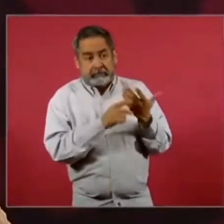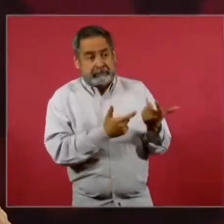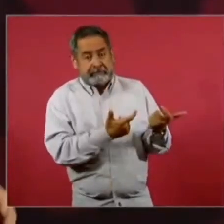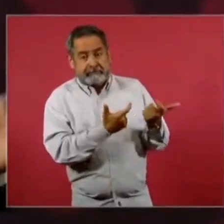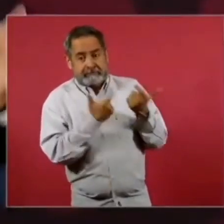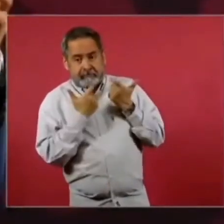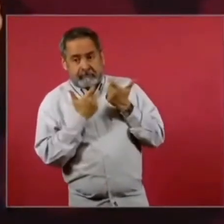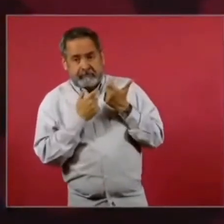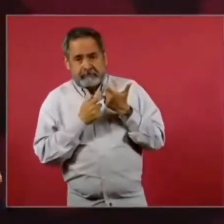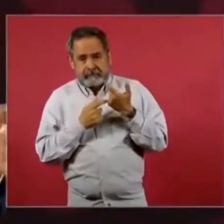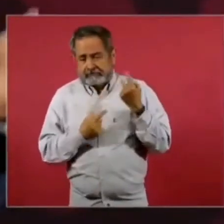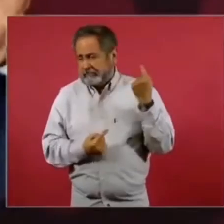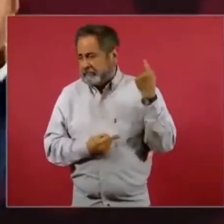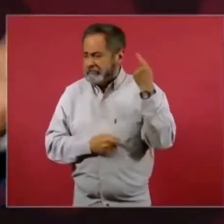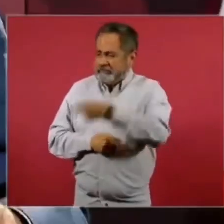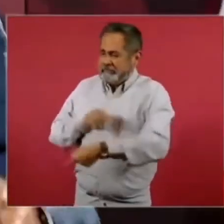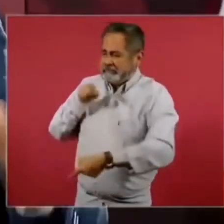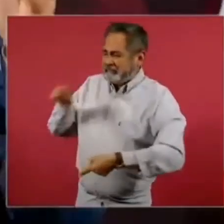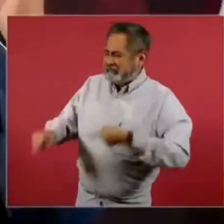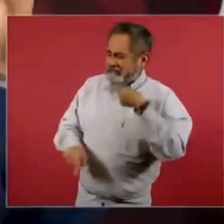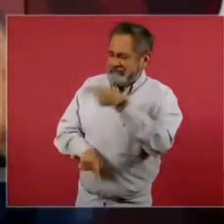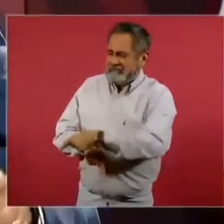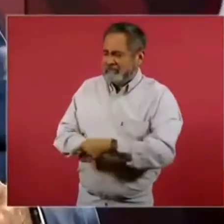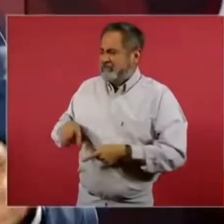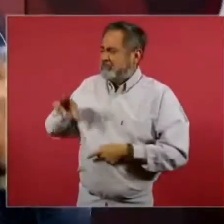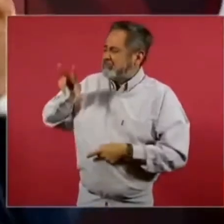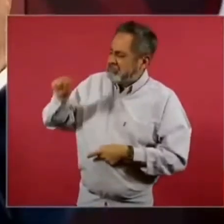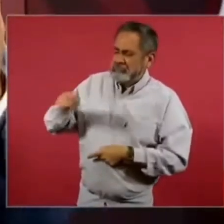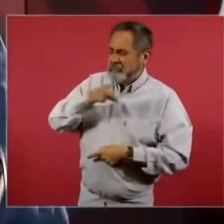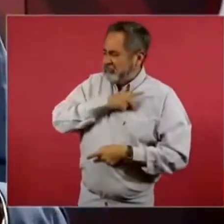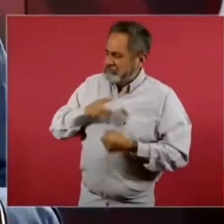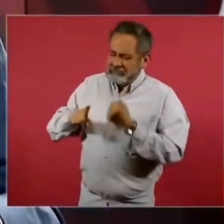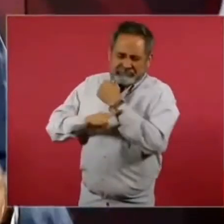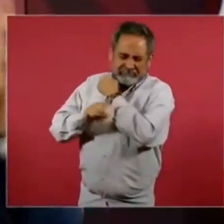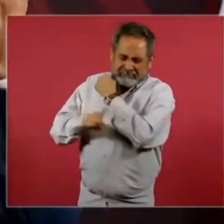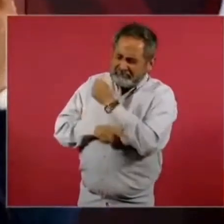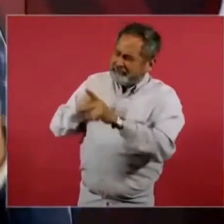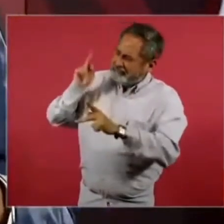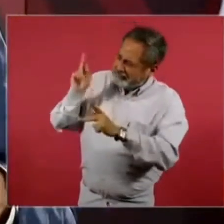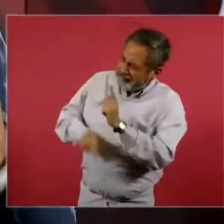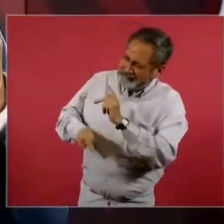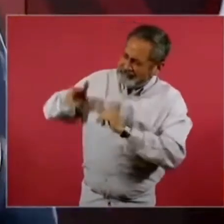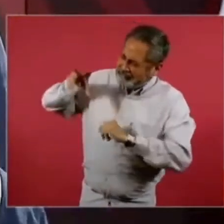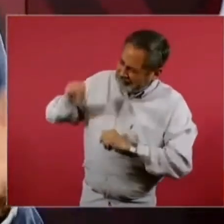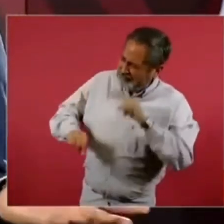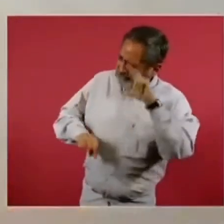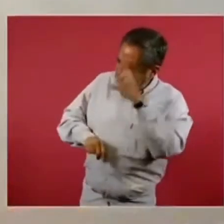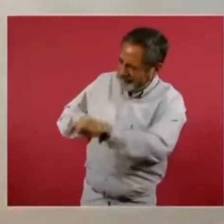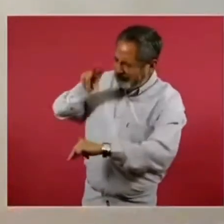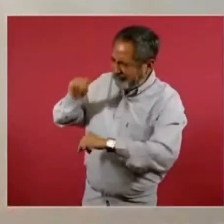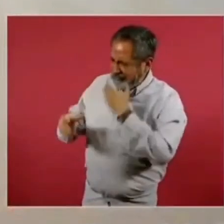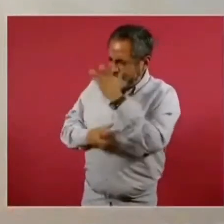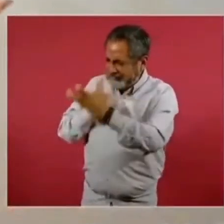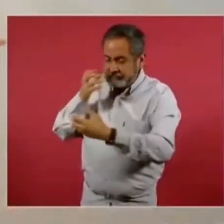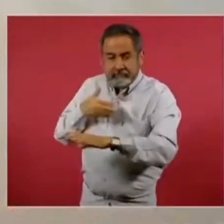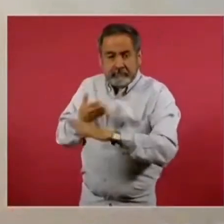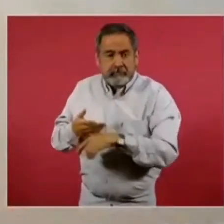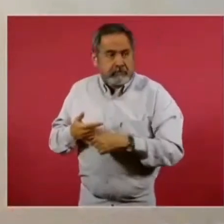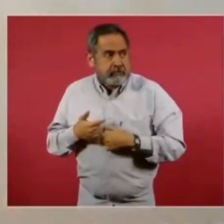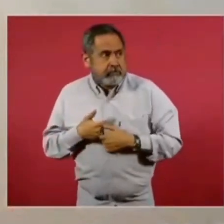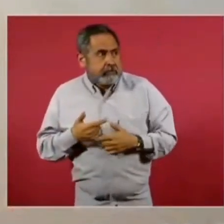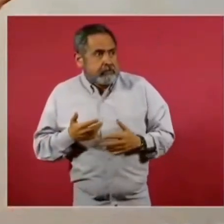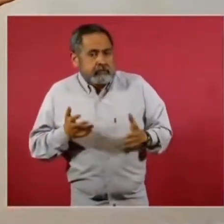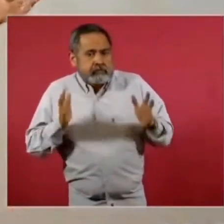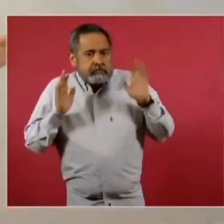y empiezan a gritar no al aborto no al aborto no al aborto No si nosotros